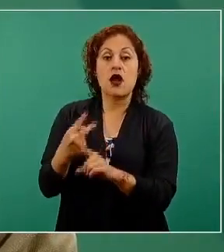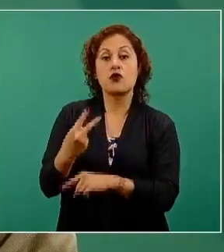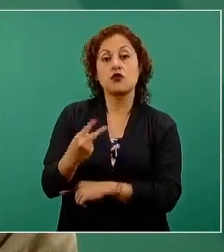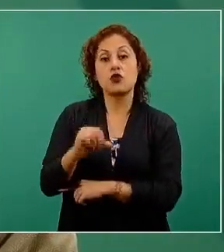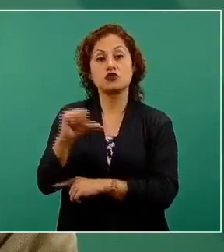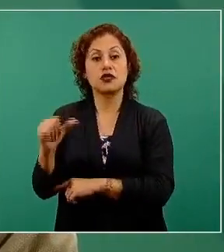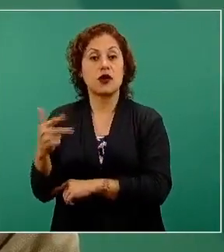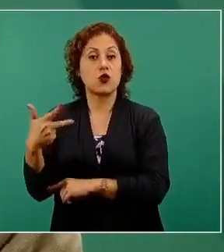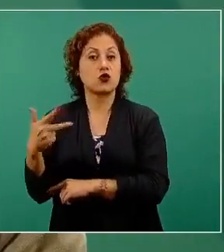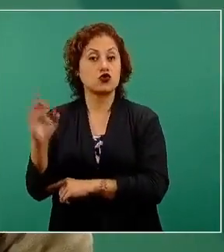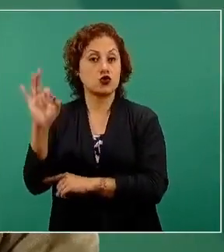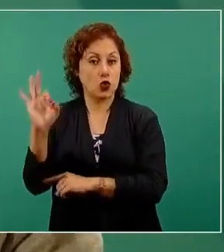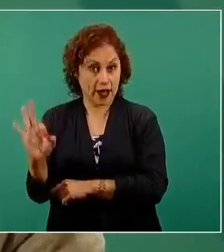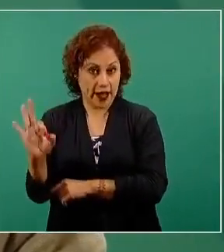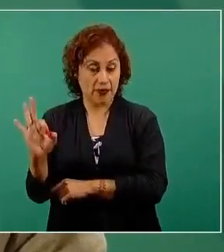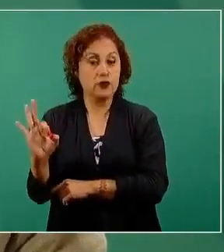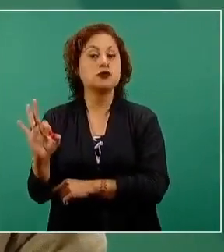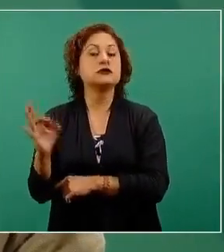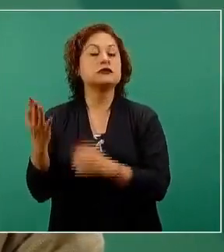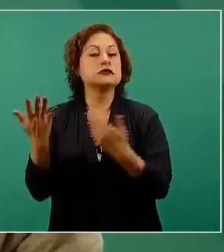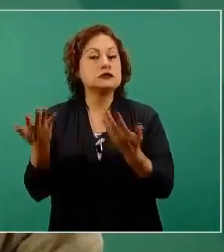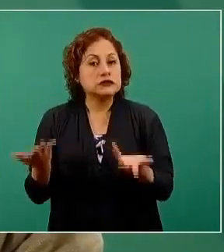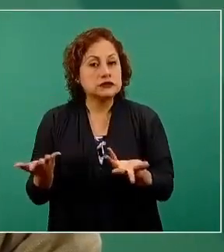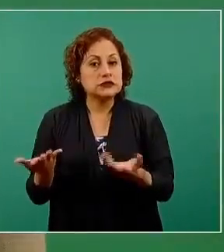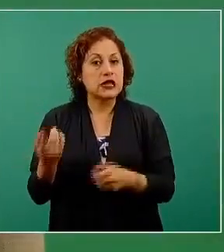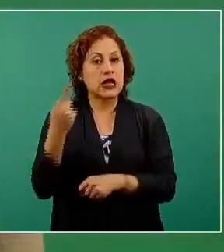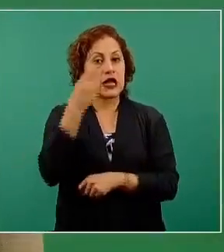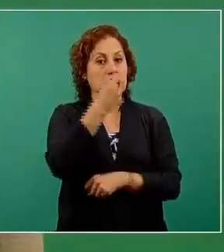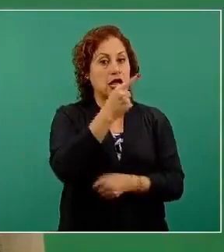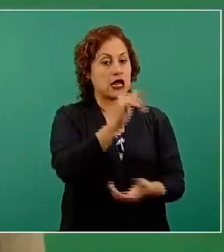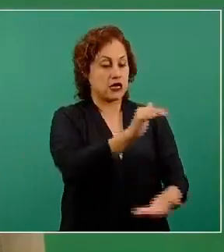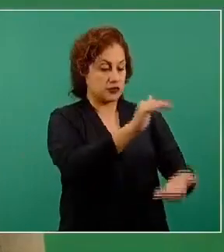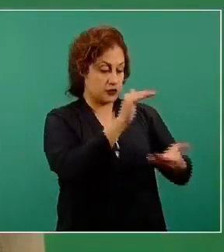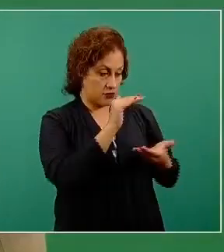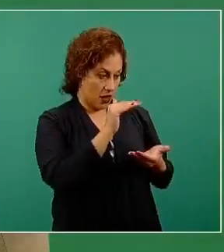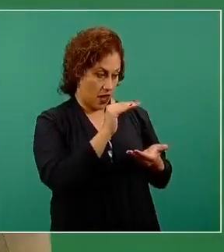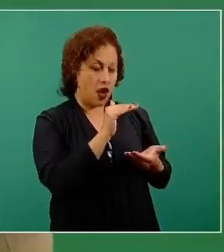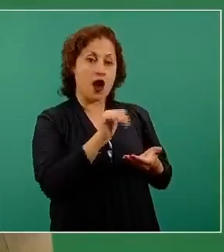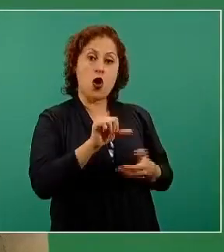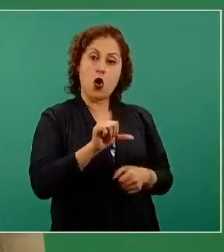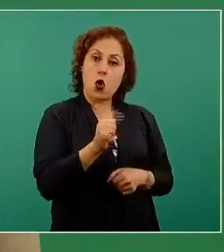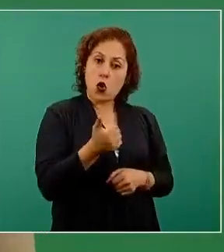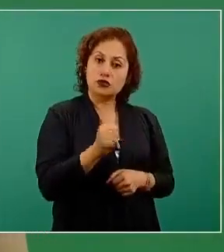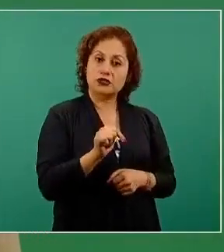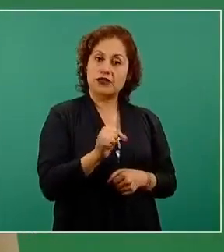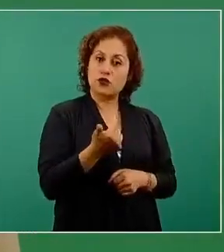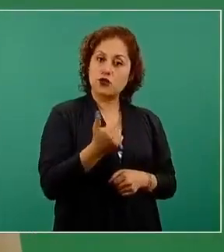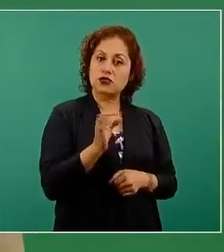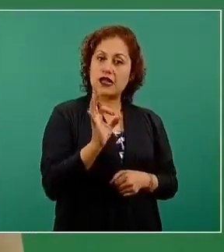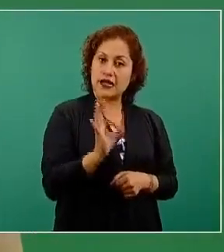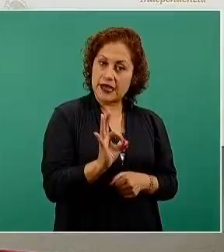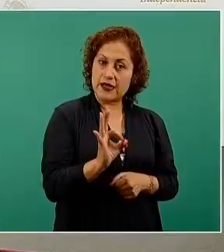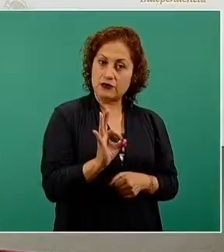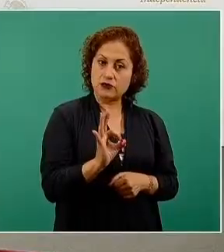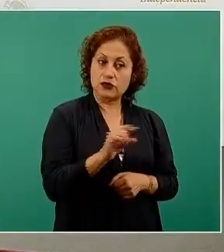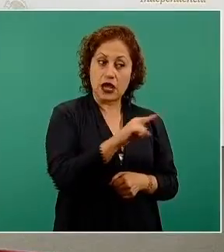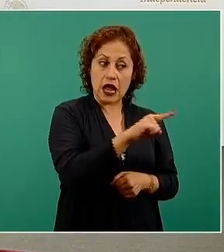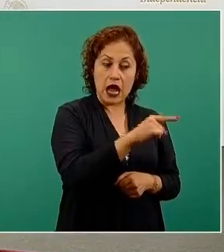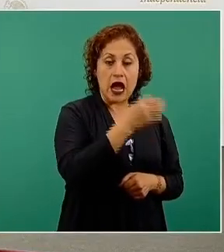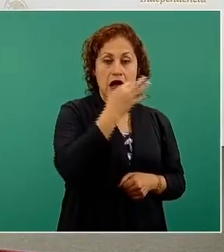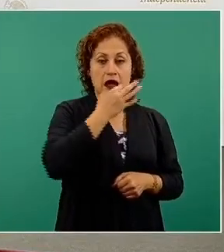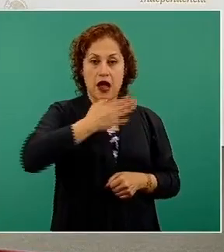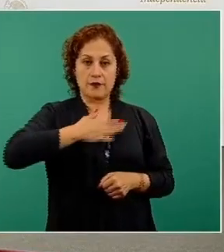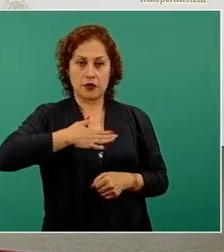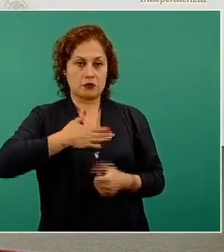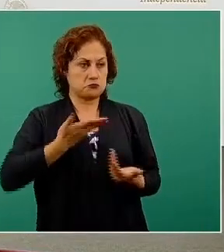8 grados, y cuando llegaron, pues muchas veces el data logger venía con una temperatura de 11 o de 12 grados. Y lo reportaron, que es como lo que